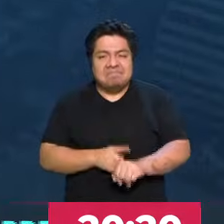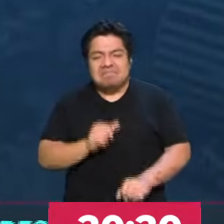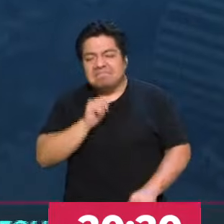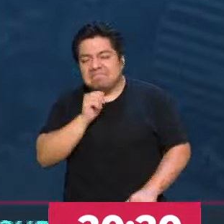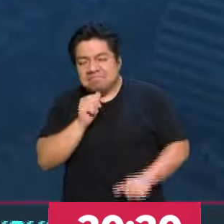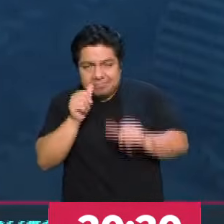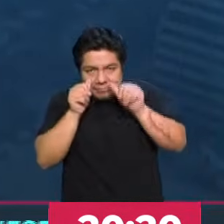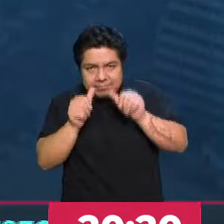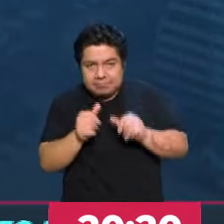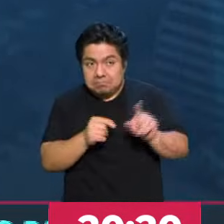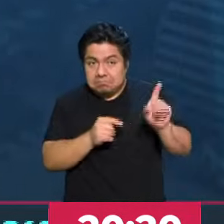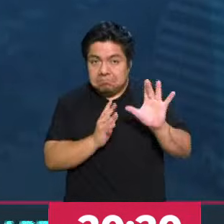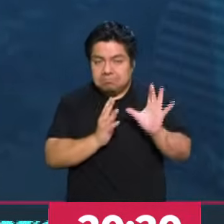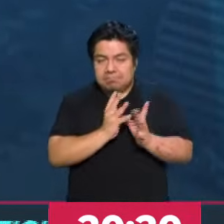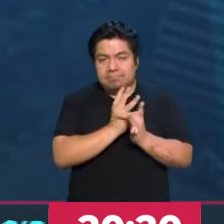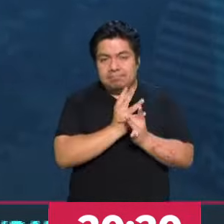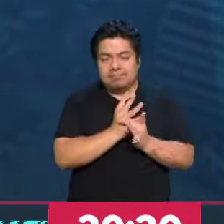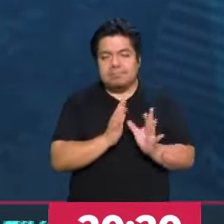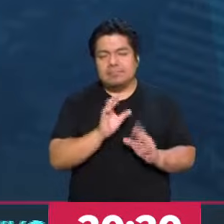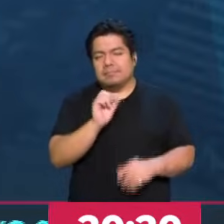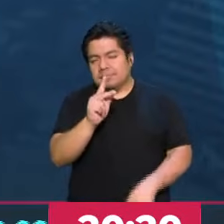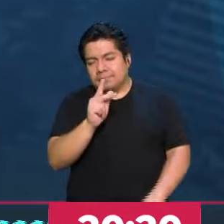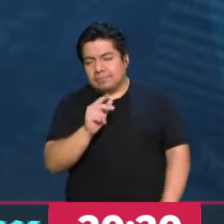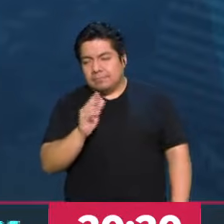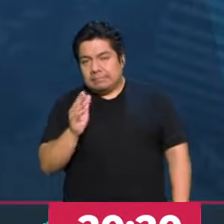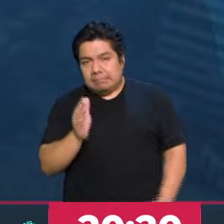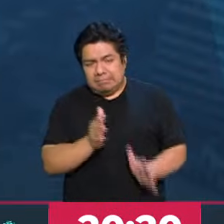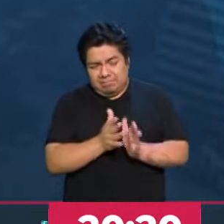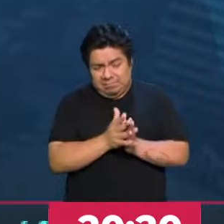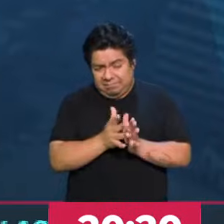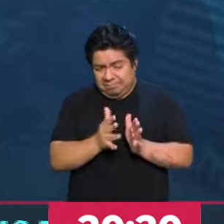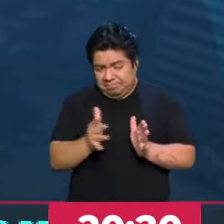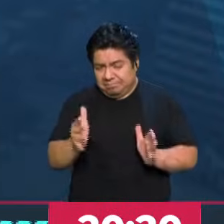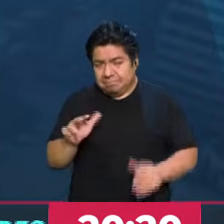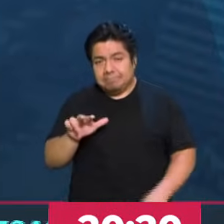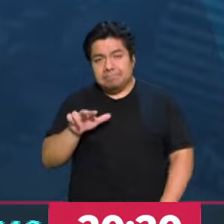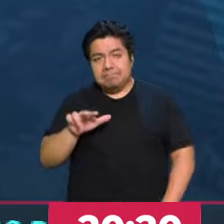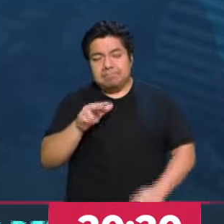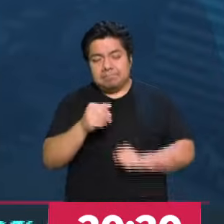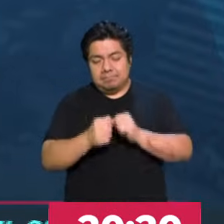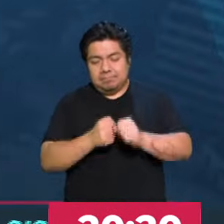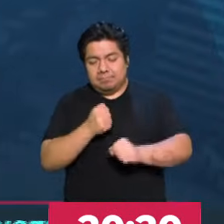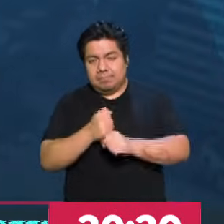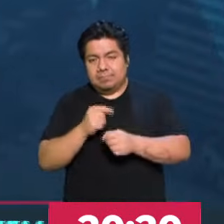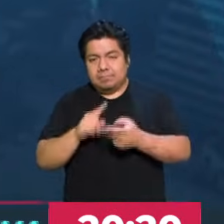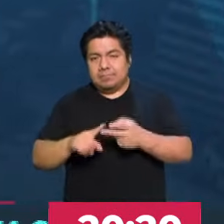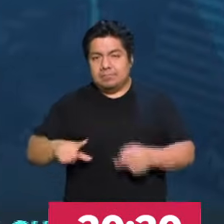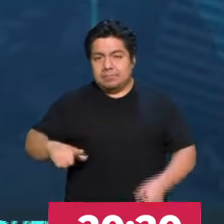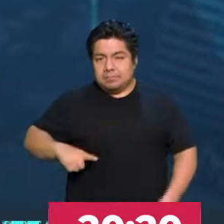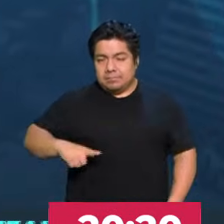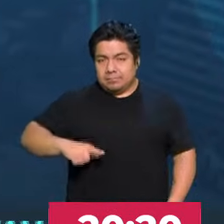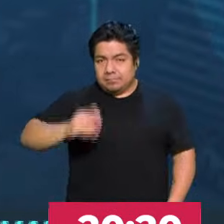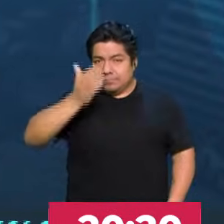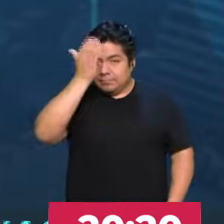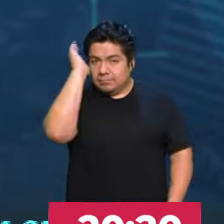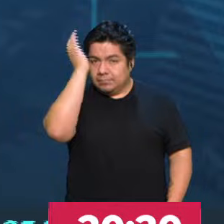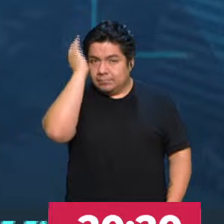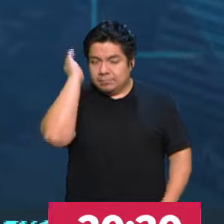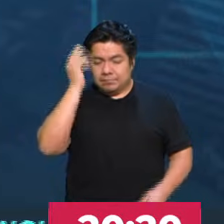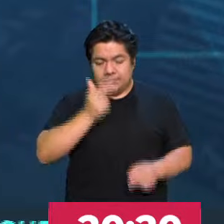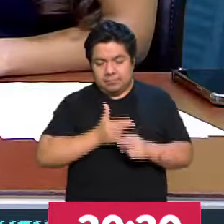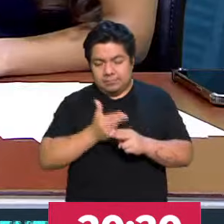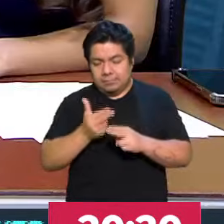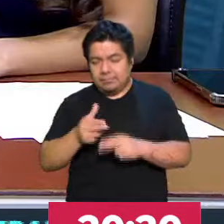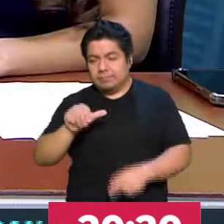atendida. Y también pues llama la atención que pasaron 18 años, luego vino también el gobierno de Peña Nieto, fue hasta el gobierno de